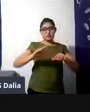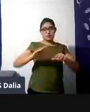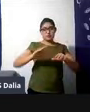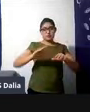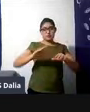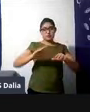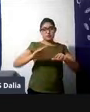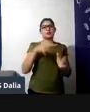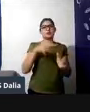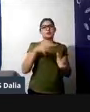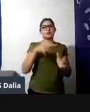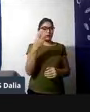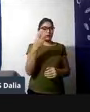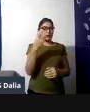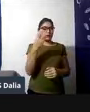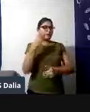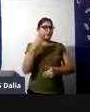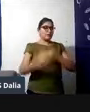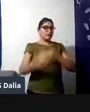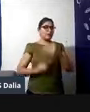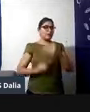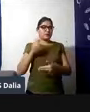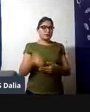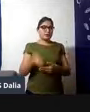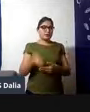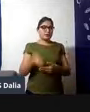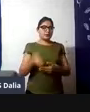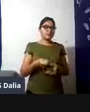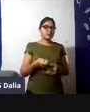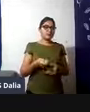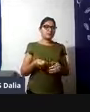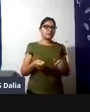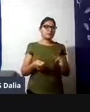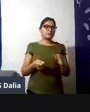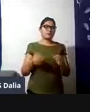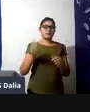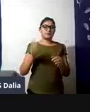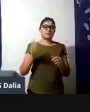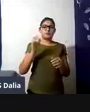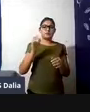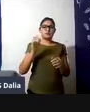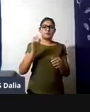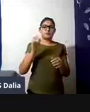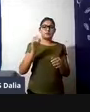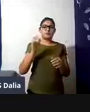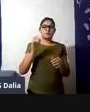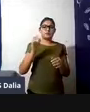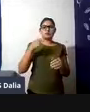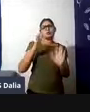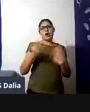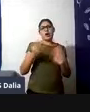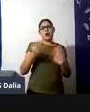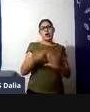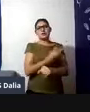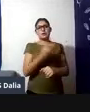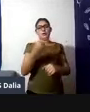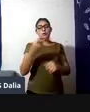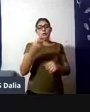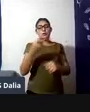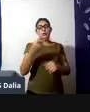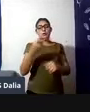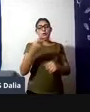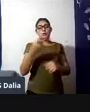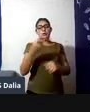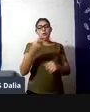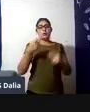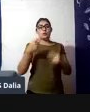Pero esto yo no soy, porque yo hoy soy otra persona, ya pasaron 5 años, ya soy otra persona. Tal vez yo lea cosas y diga, ah, no, pues sí es cierto, tiene razón,